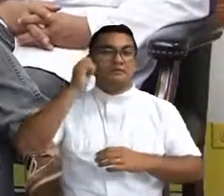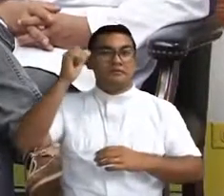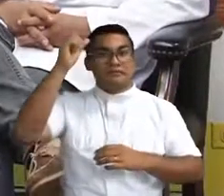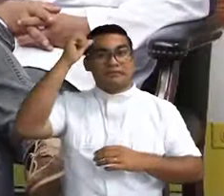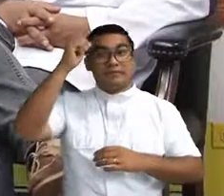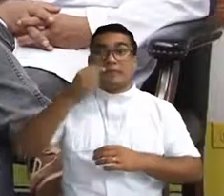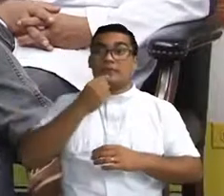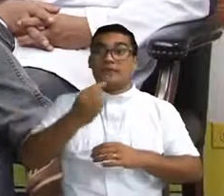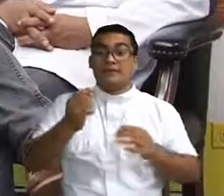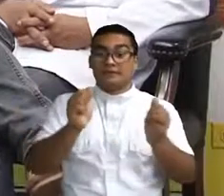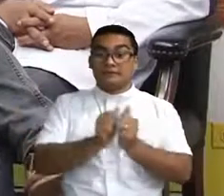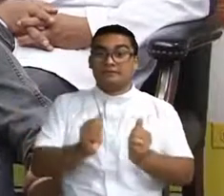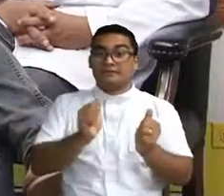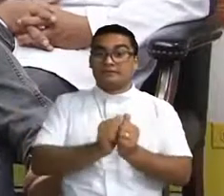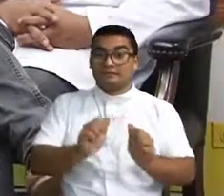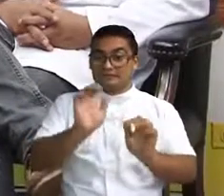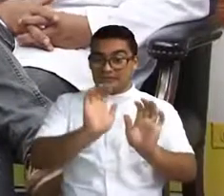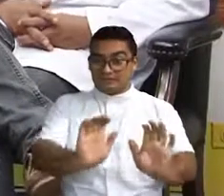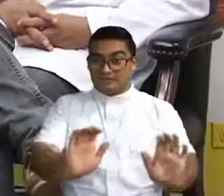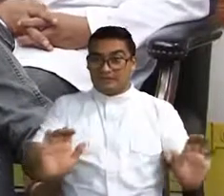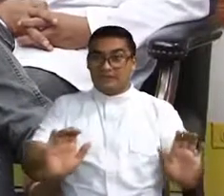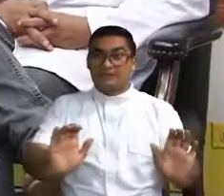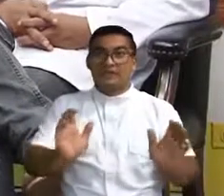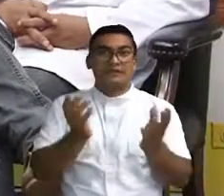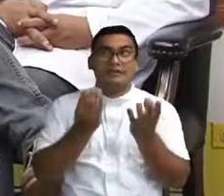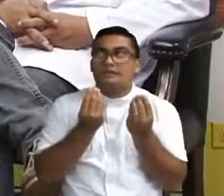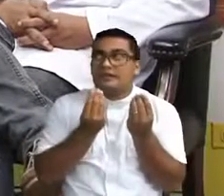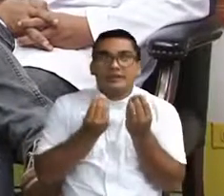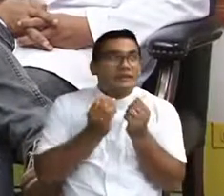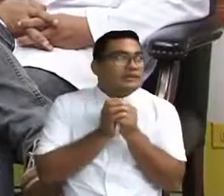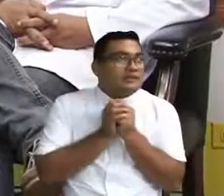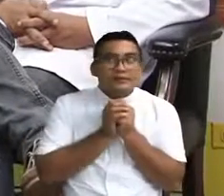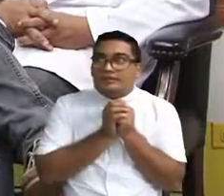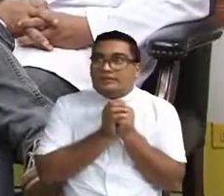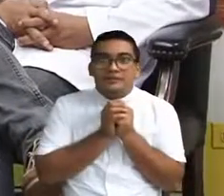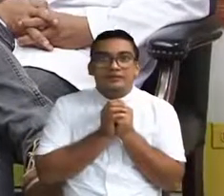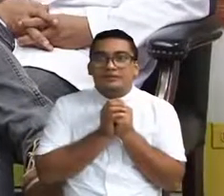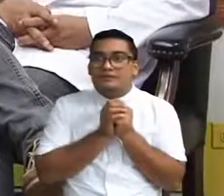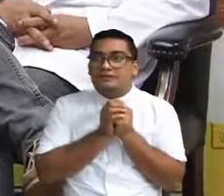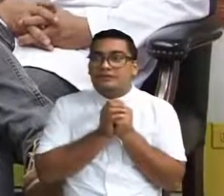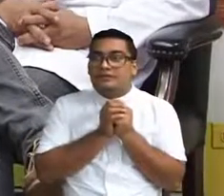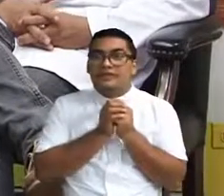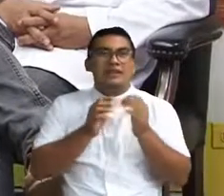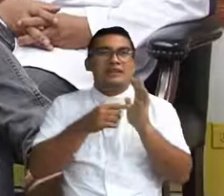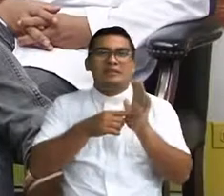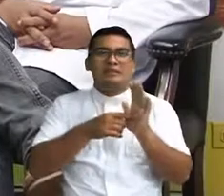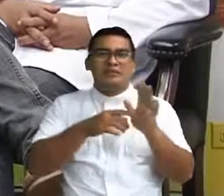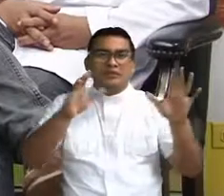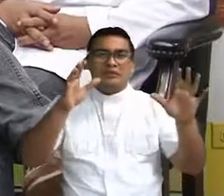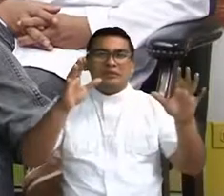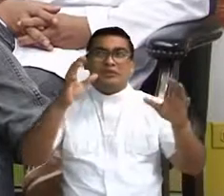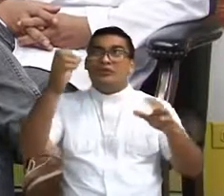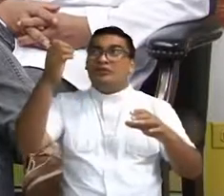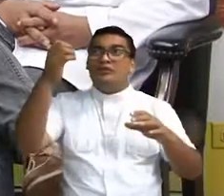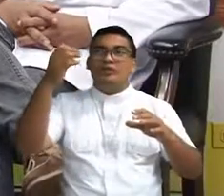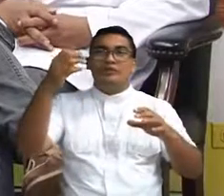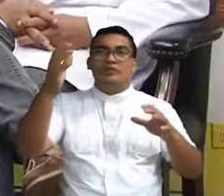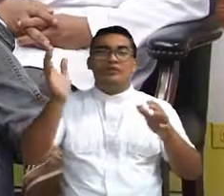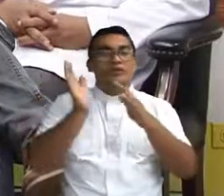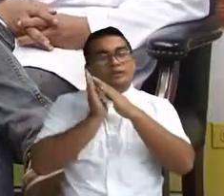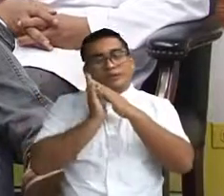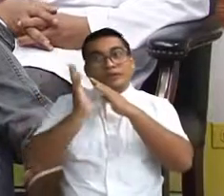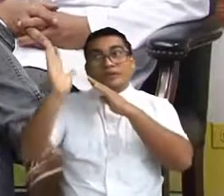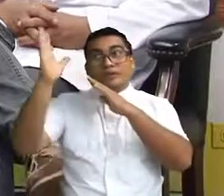desde la etapa infantil se nos puede mostrar como miedo, temor, situaciones que le pueden pasar a algún menor en sus